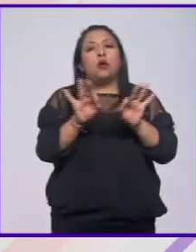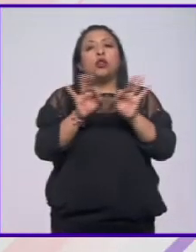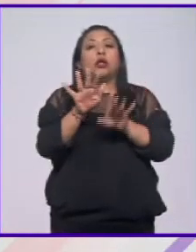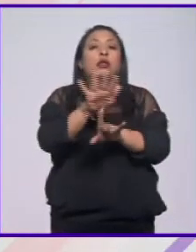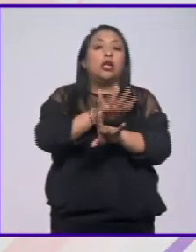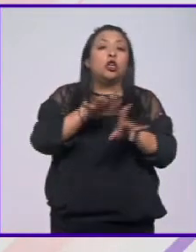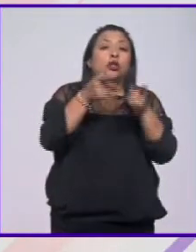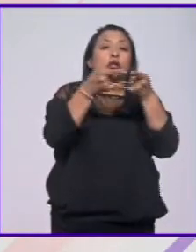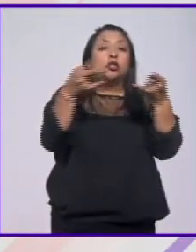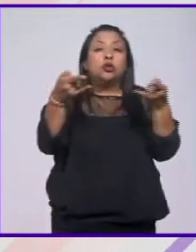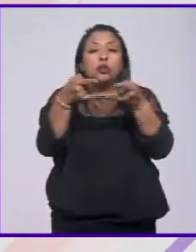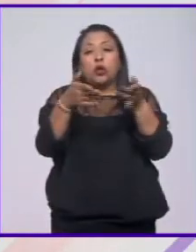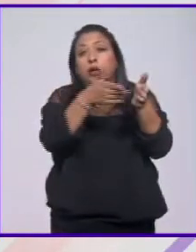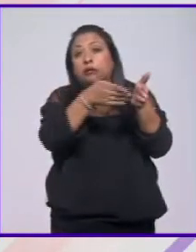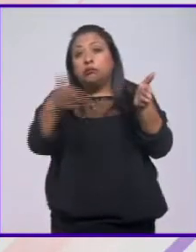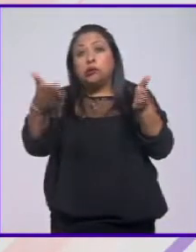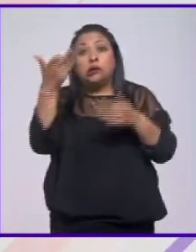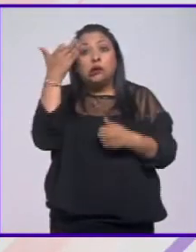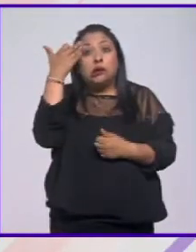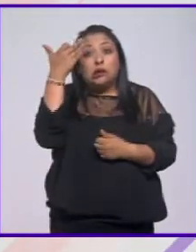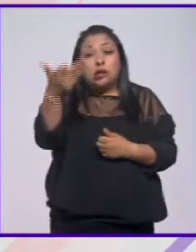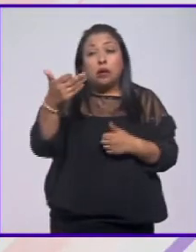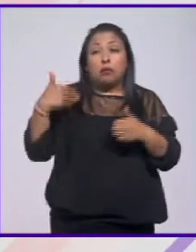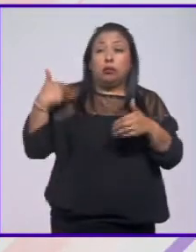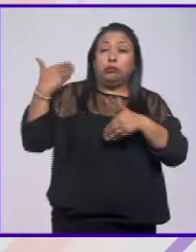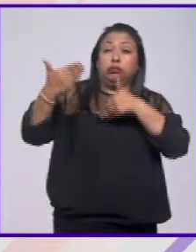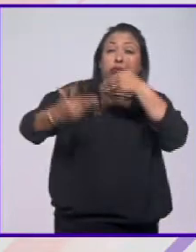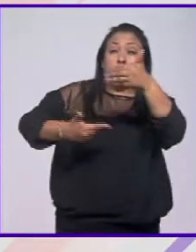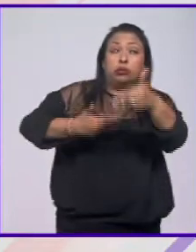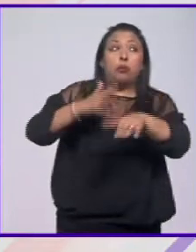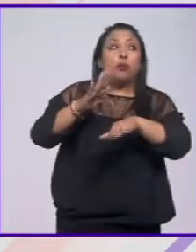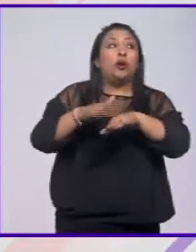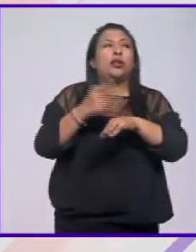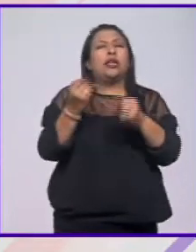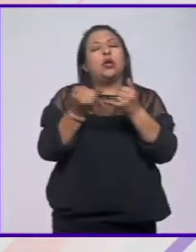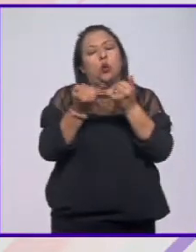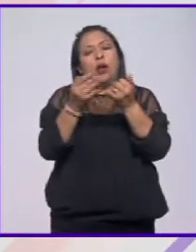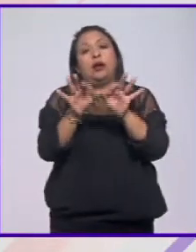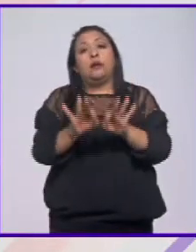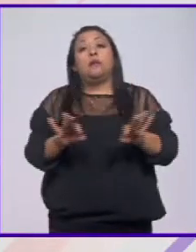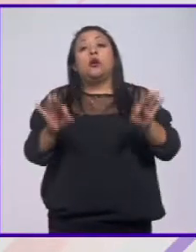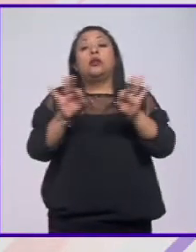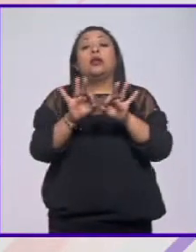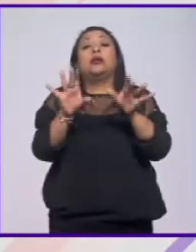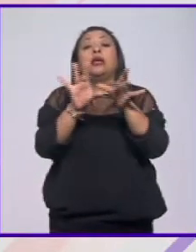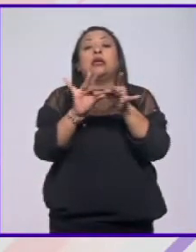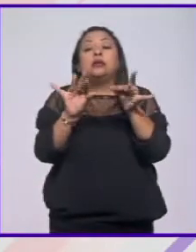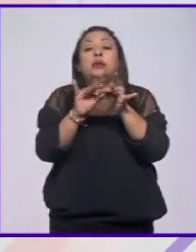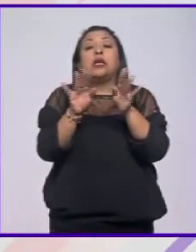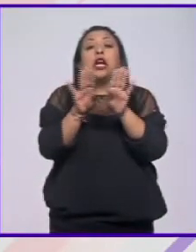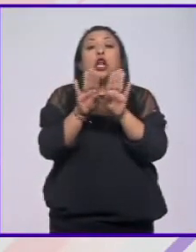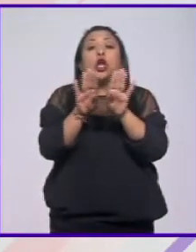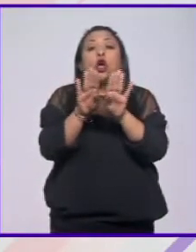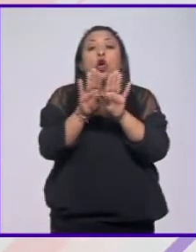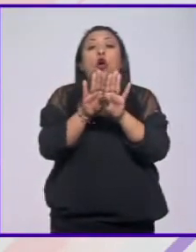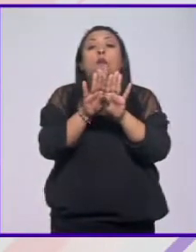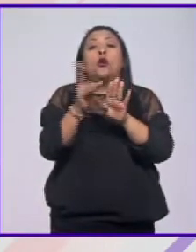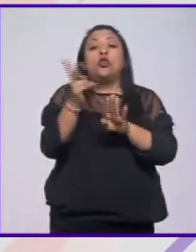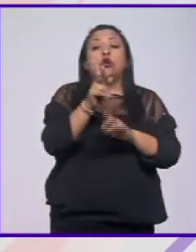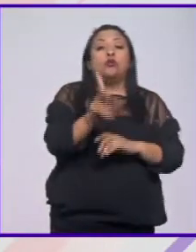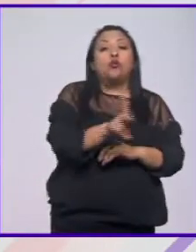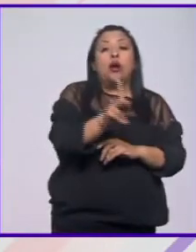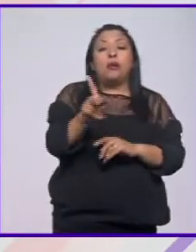los momentos, los tiempos que han transcurrido también, porque también es importante hablar del sincretismo, ¿no? Claro, no son dos